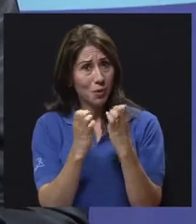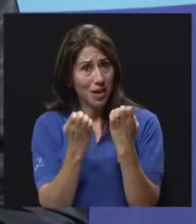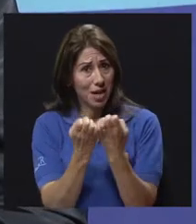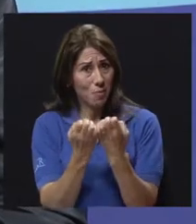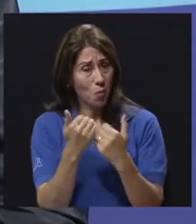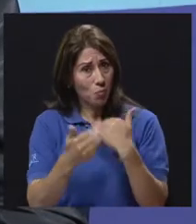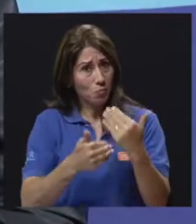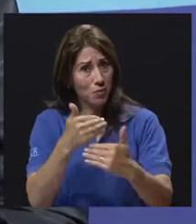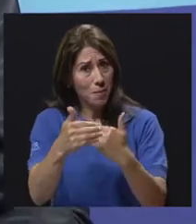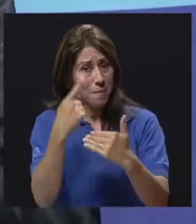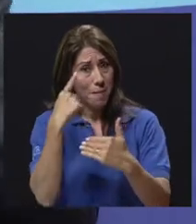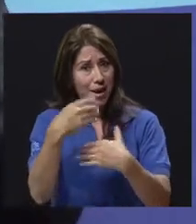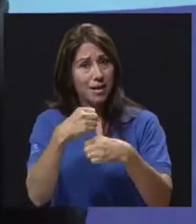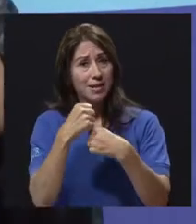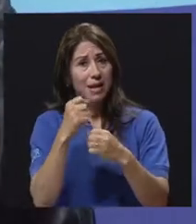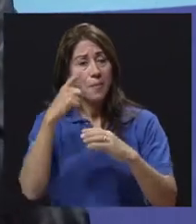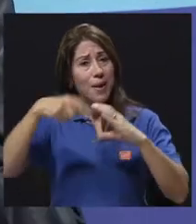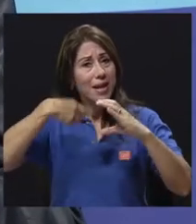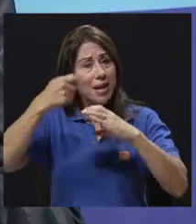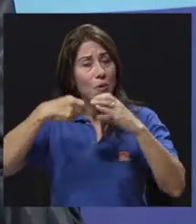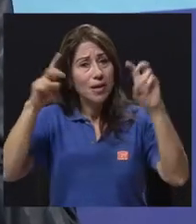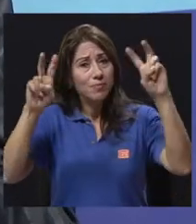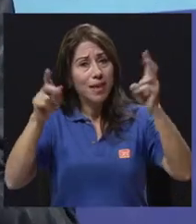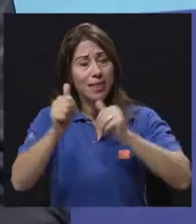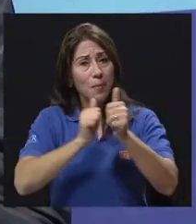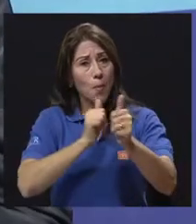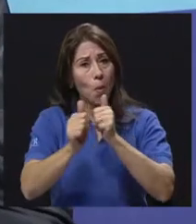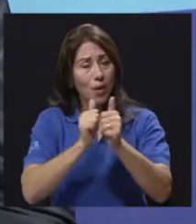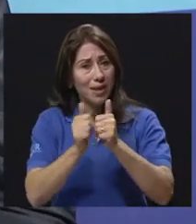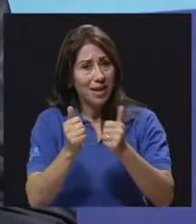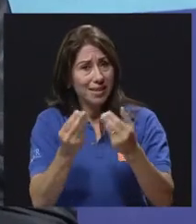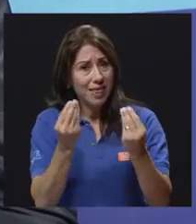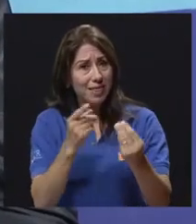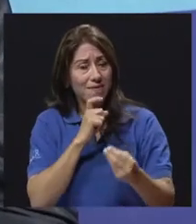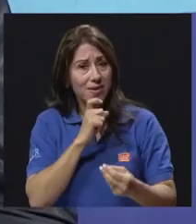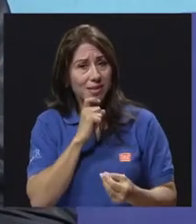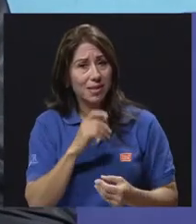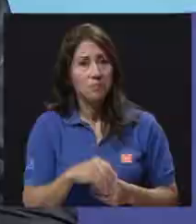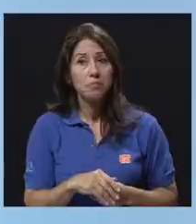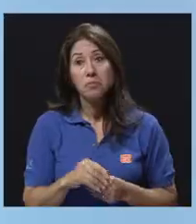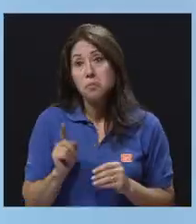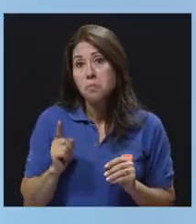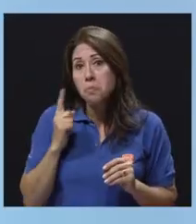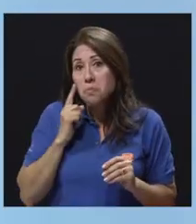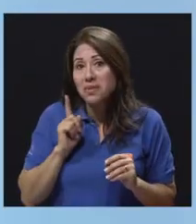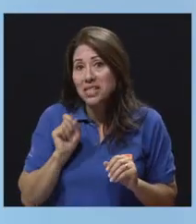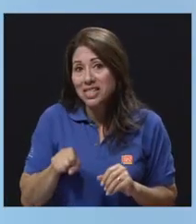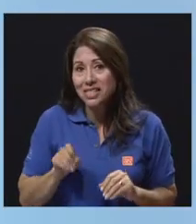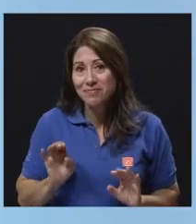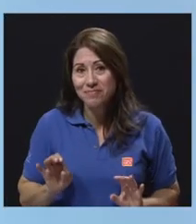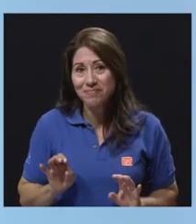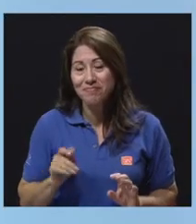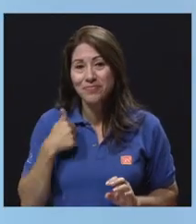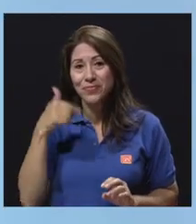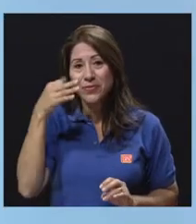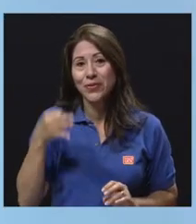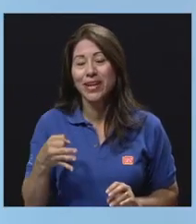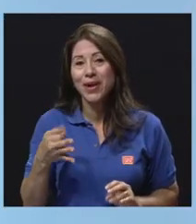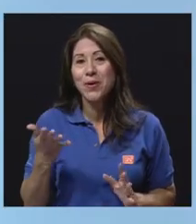realizar películas en el ámbito del deporte, que es tan difícil. En principio sí, creo